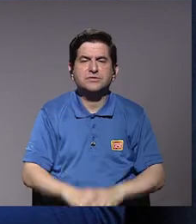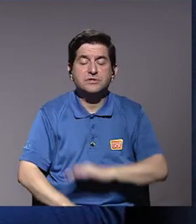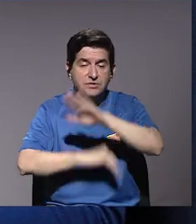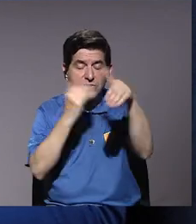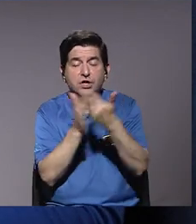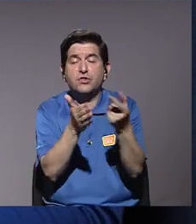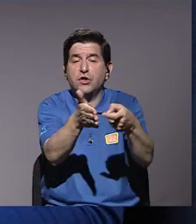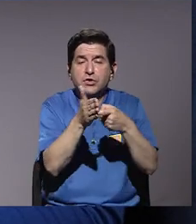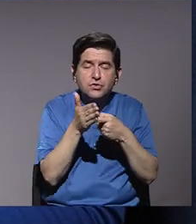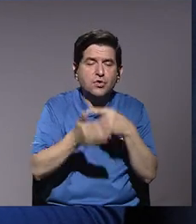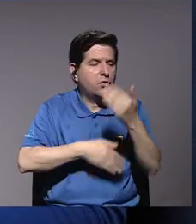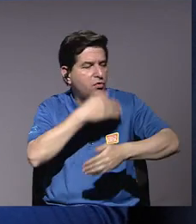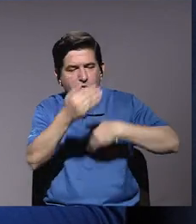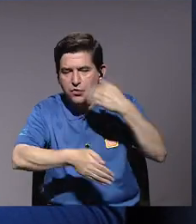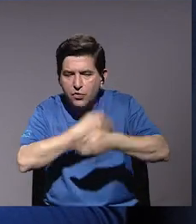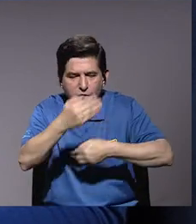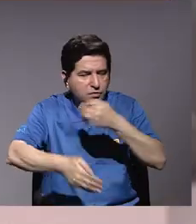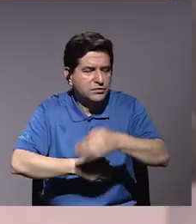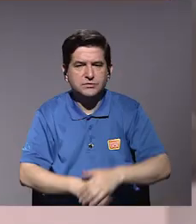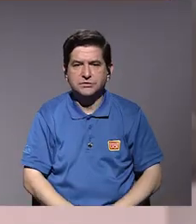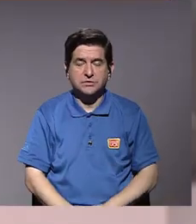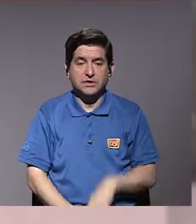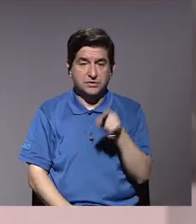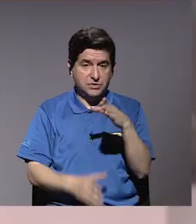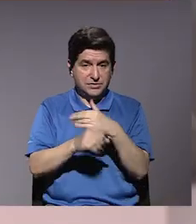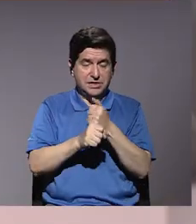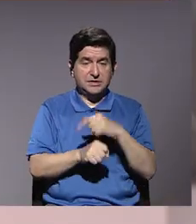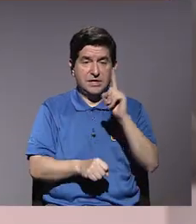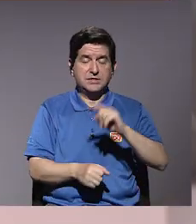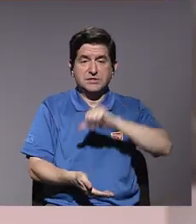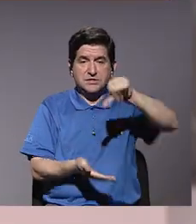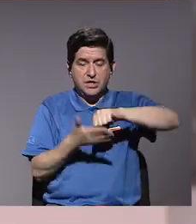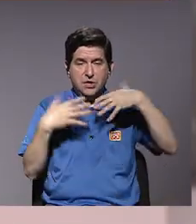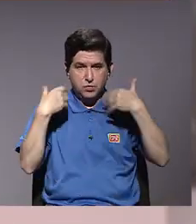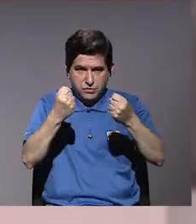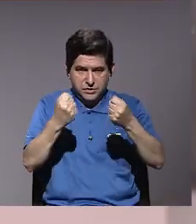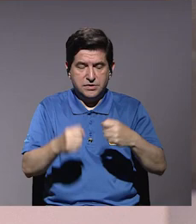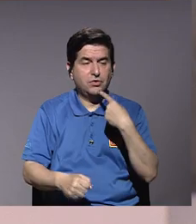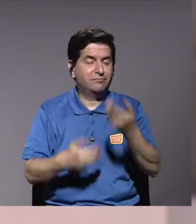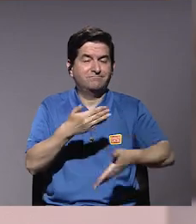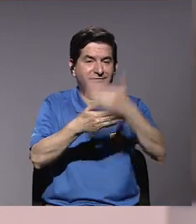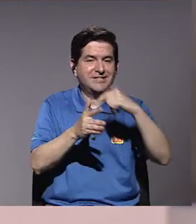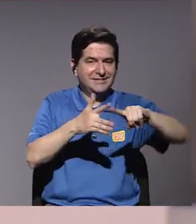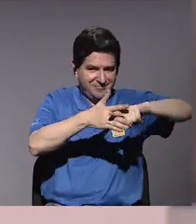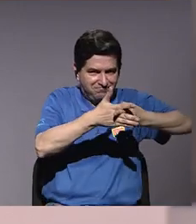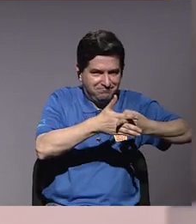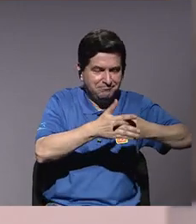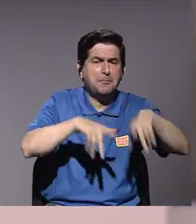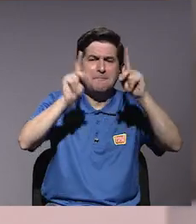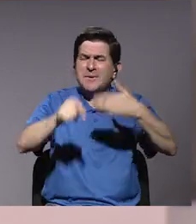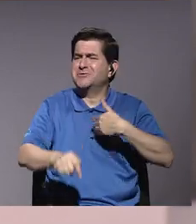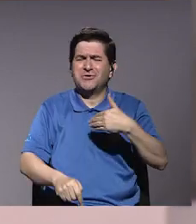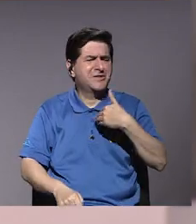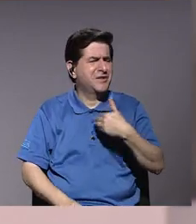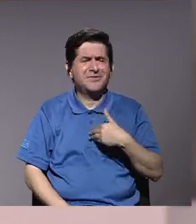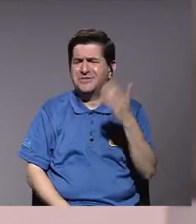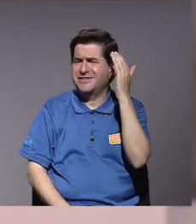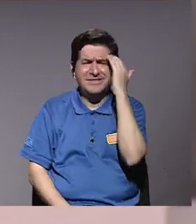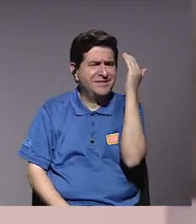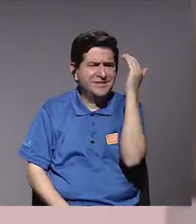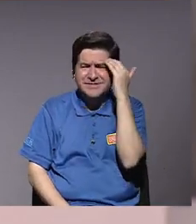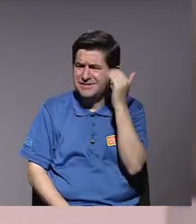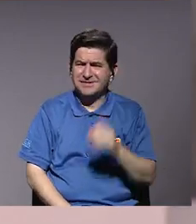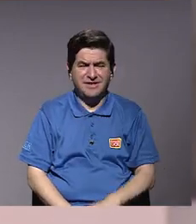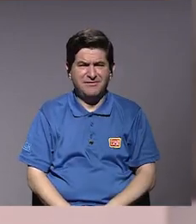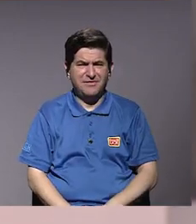siendo informados de todos los requisitos, los trámites y los procedimientos que hacen en un centro. Como comentábamos al inicio, la gente